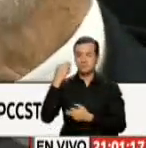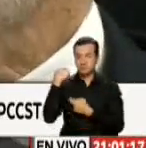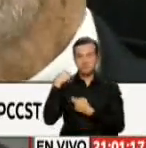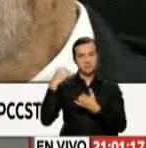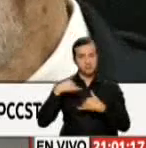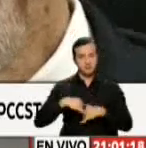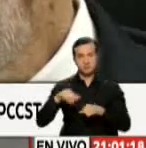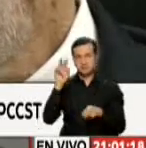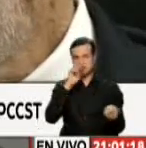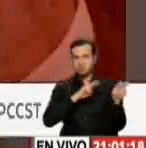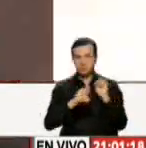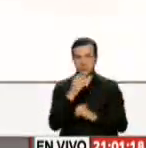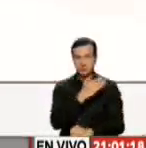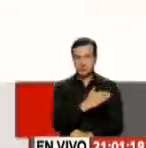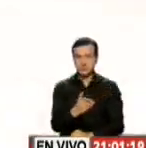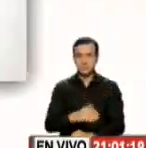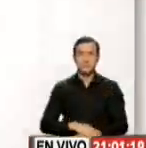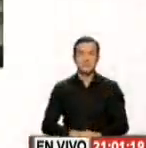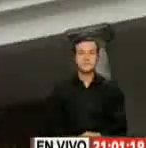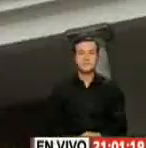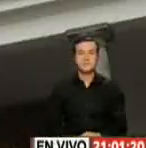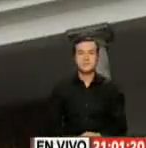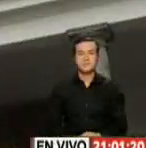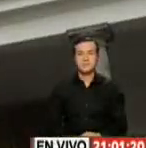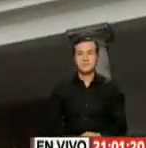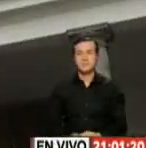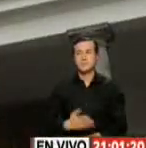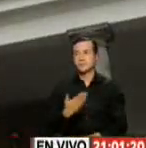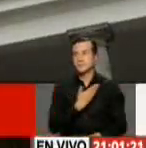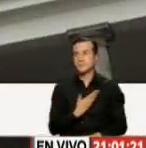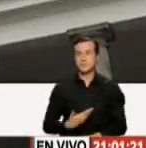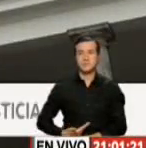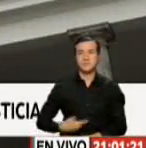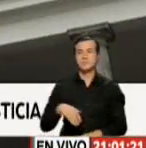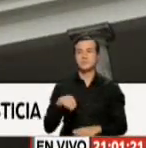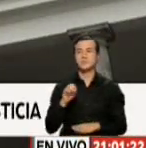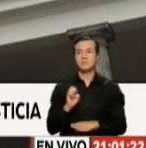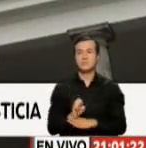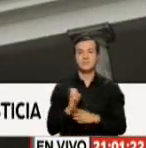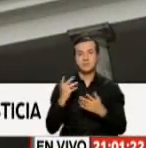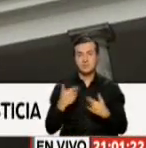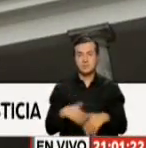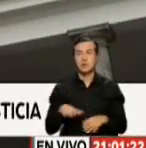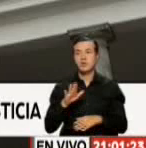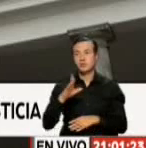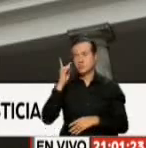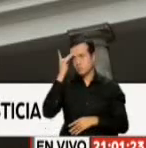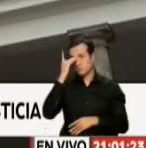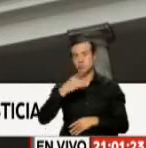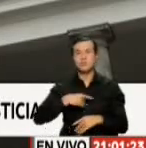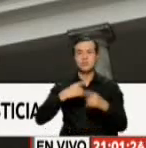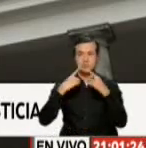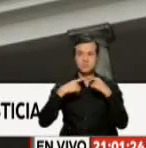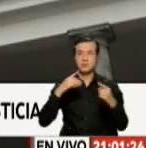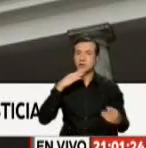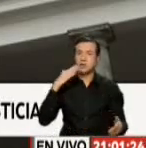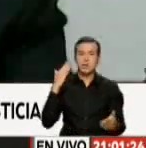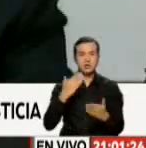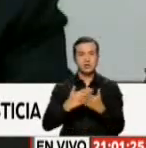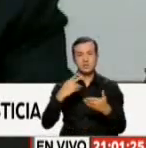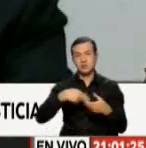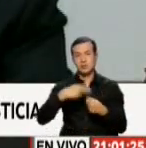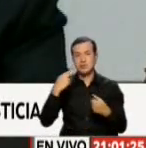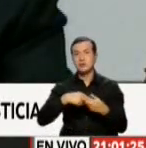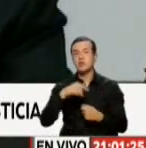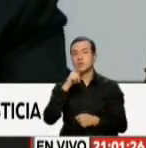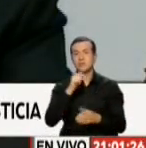competencia para evaluarlos. El presidente de la República, a través de decreto, agradeció y aceptó las renuncias